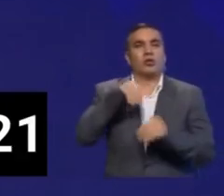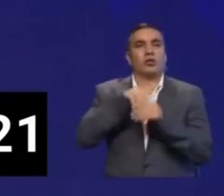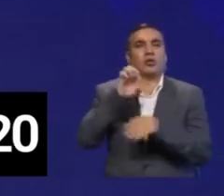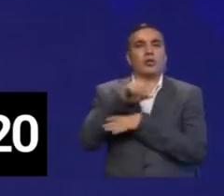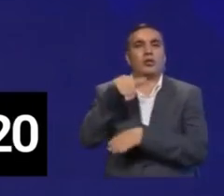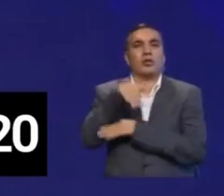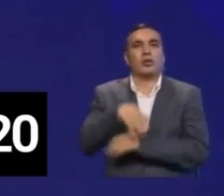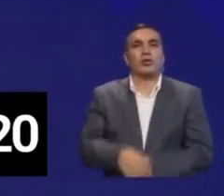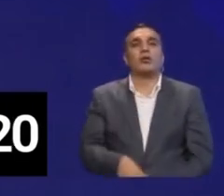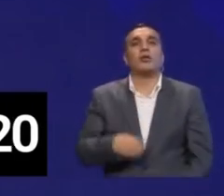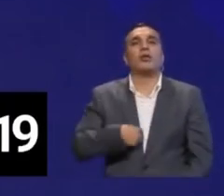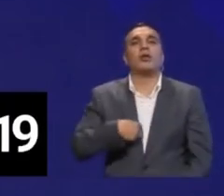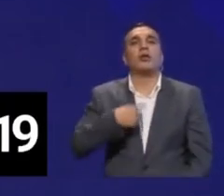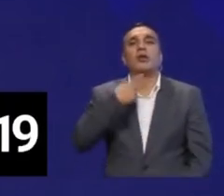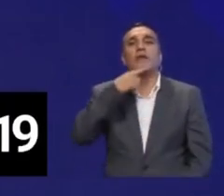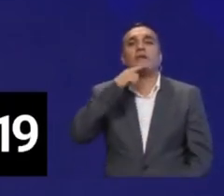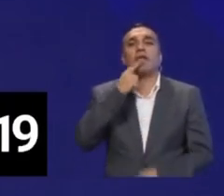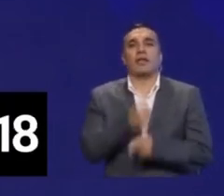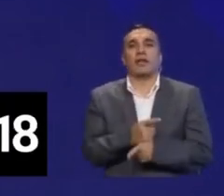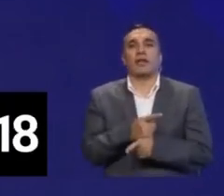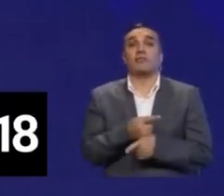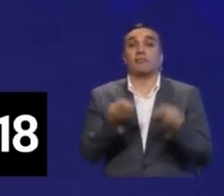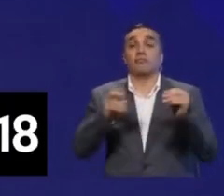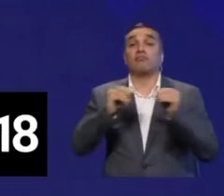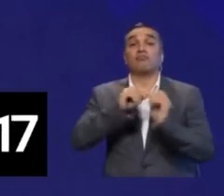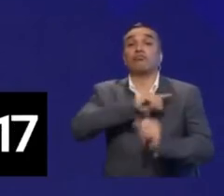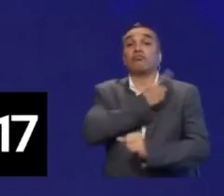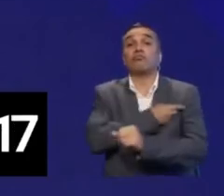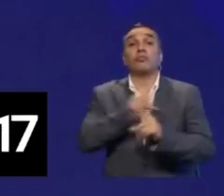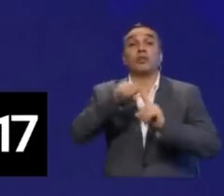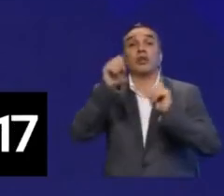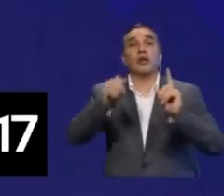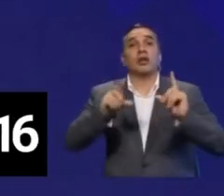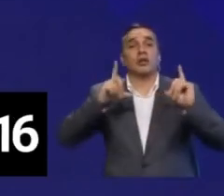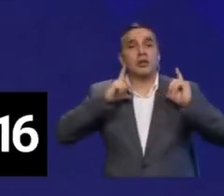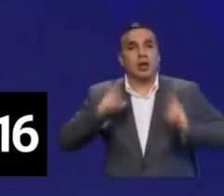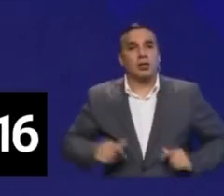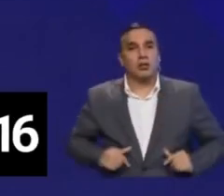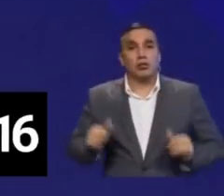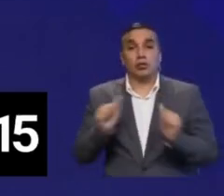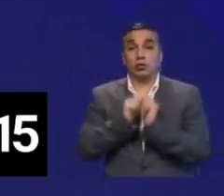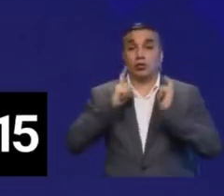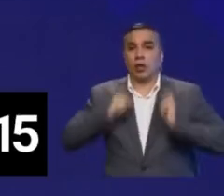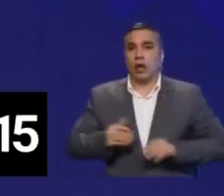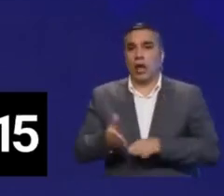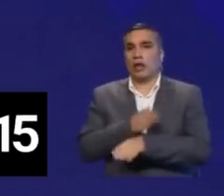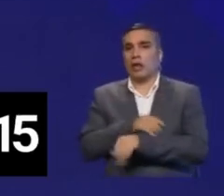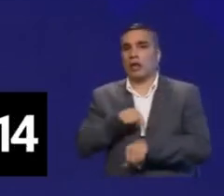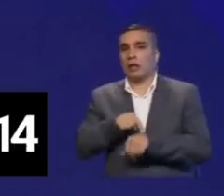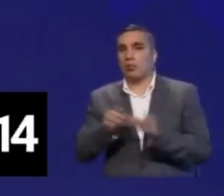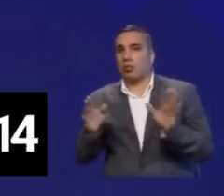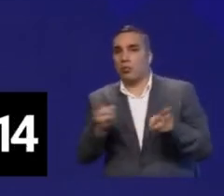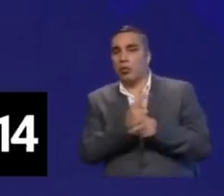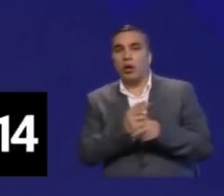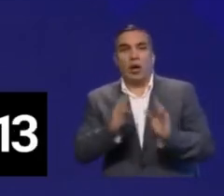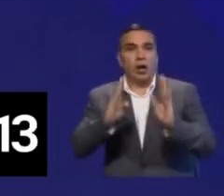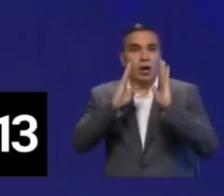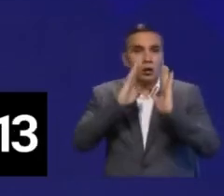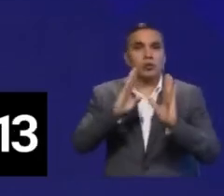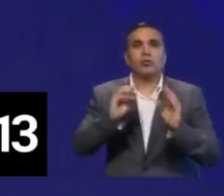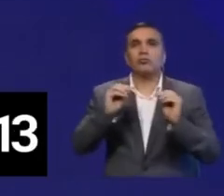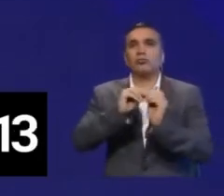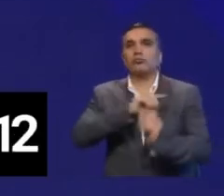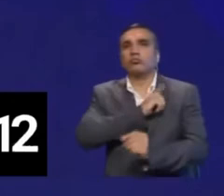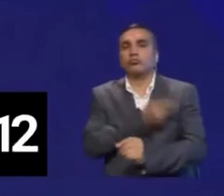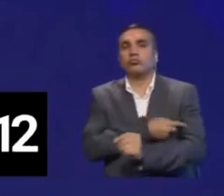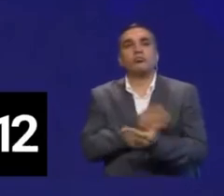transformación diciéndole la verdad. Vamos también a fortalecer el sistema de salud, con salud preventiva, atención y seguimiento, fortaleciendo